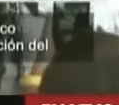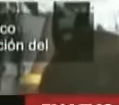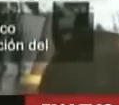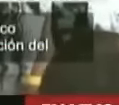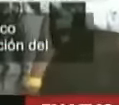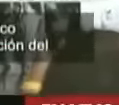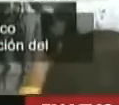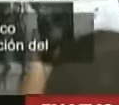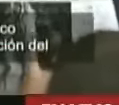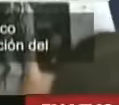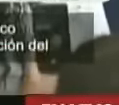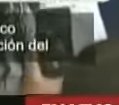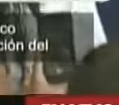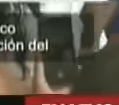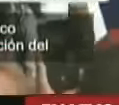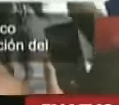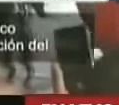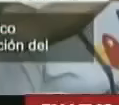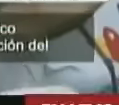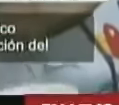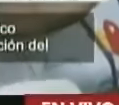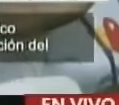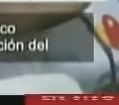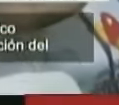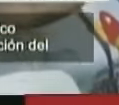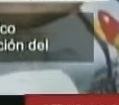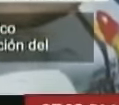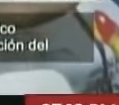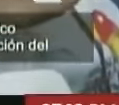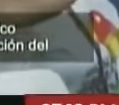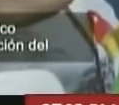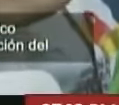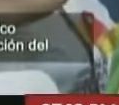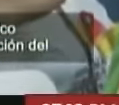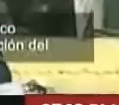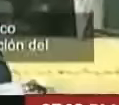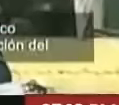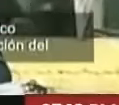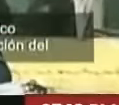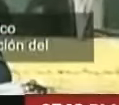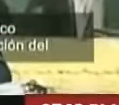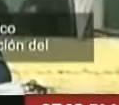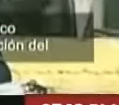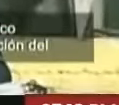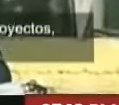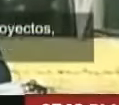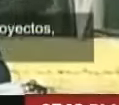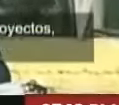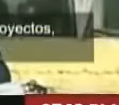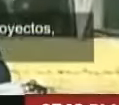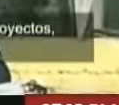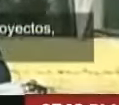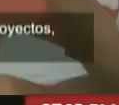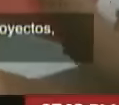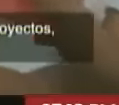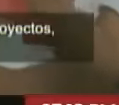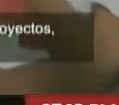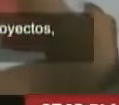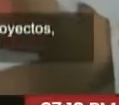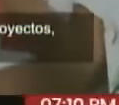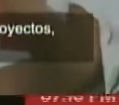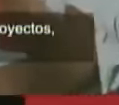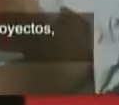histórico con la gran consulta de las comunas a nivel nacional y la participación del pueblo de manera